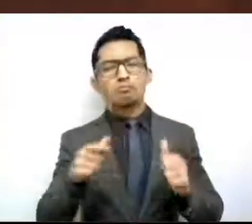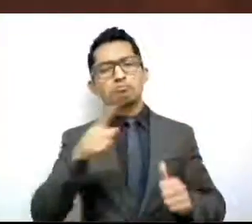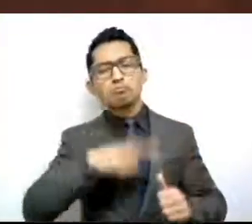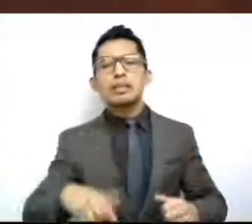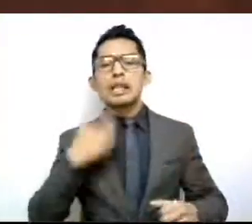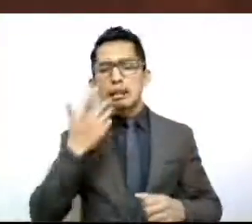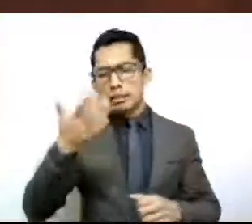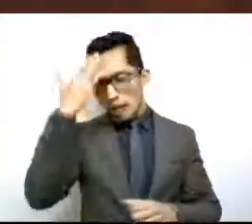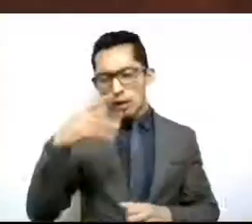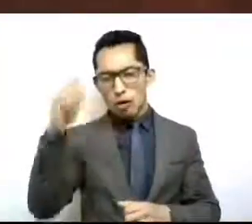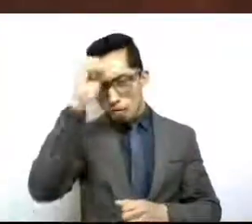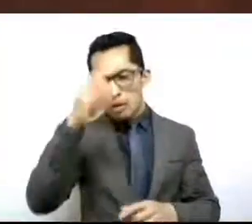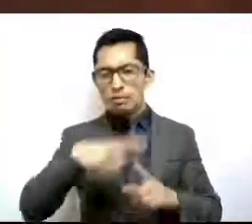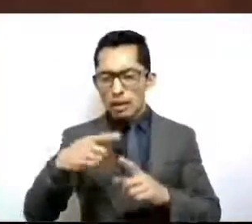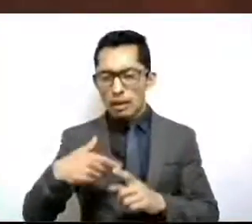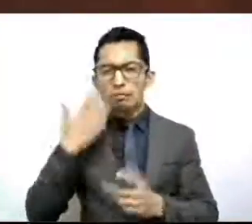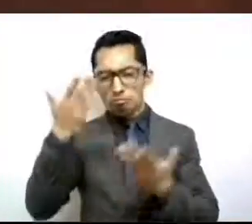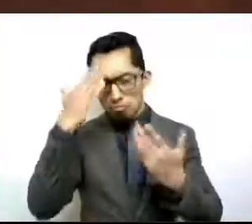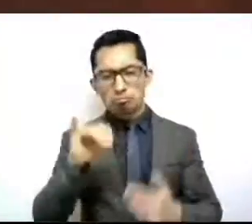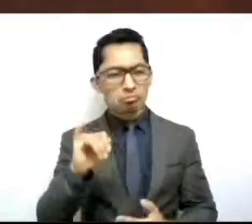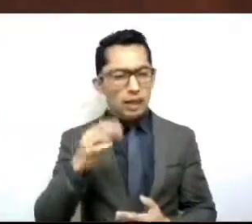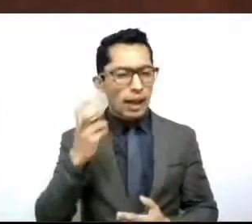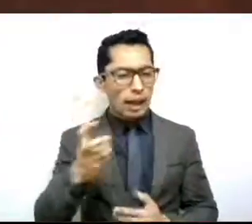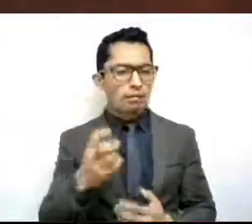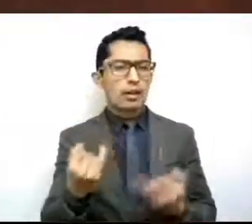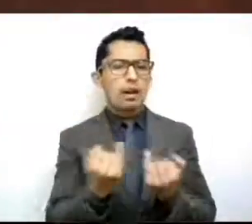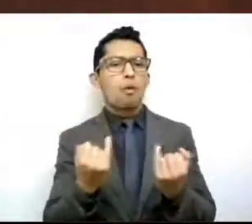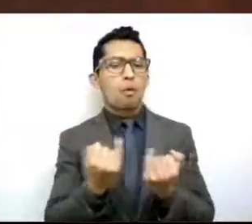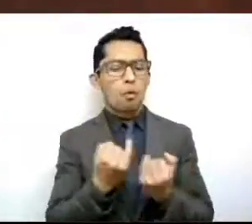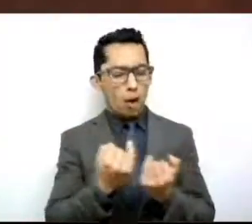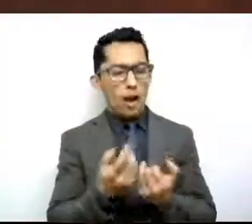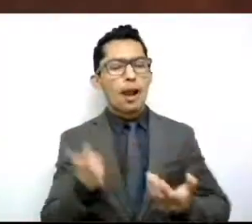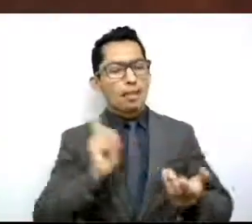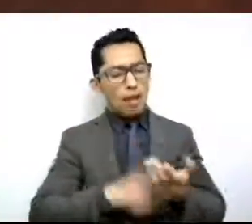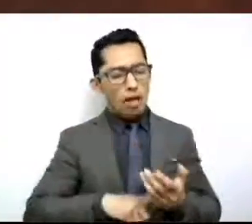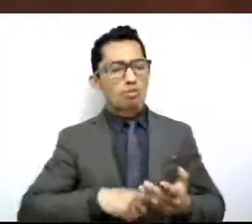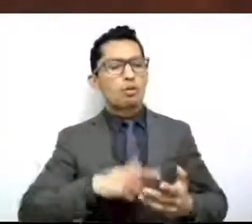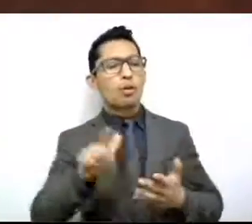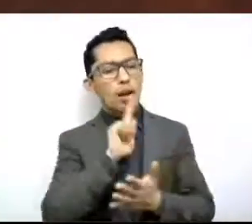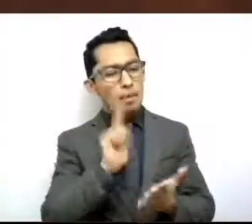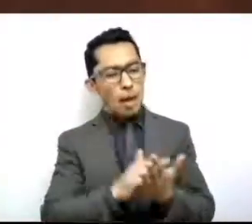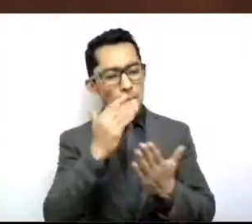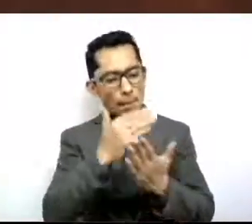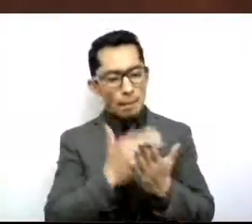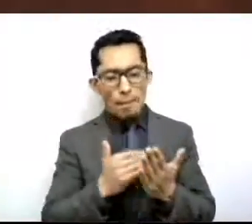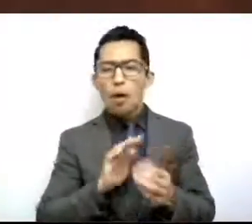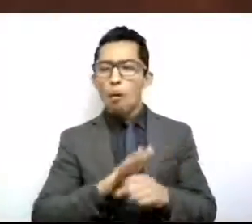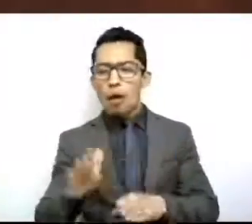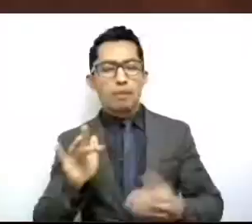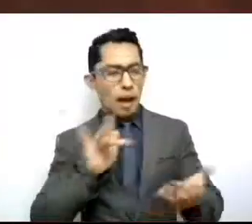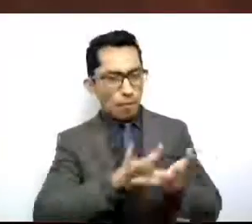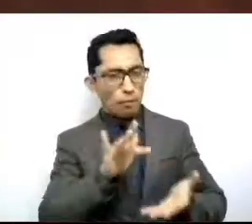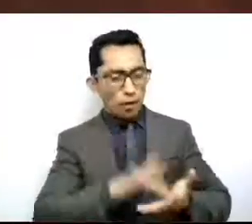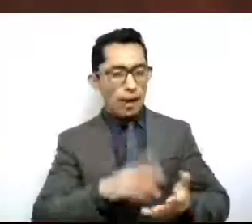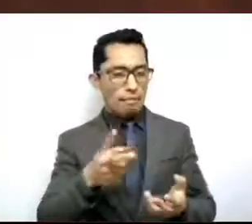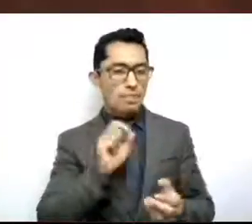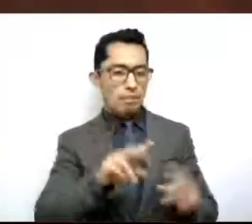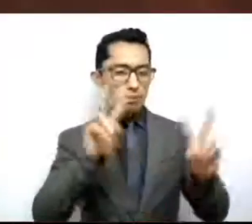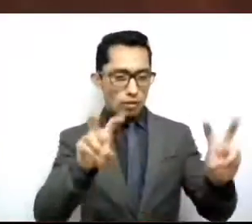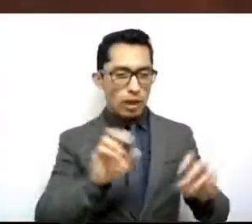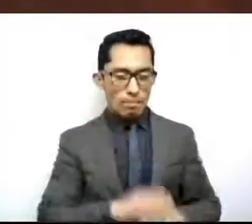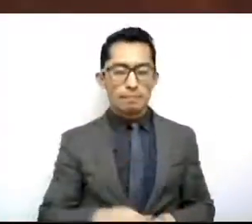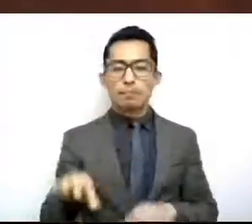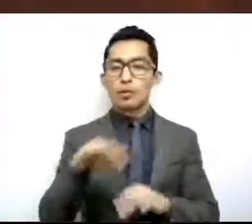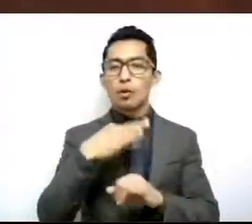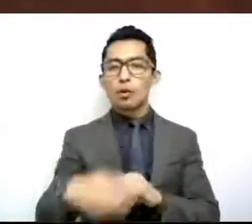sus opiniones, así como que impacten en las políticas públicas que emanen de esta materia. Finalmente,